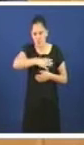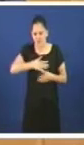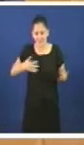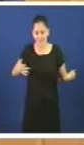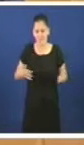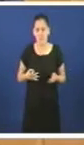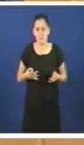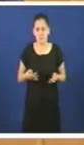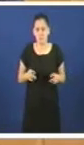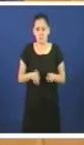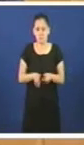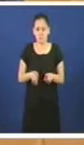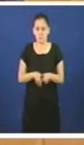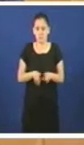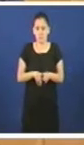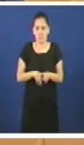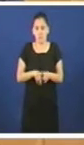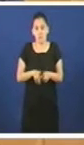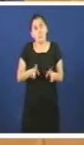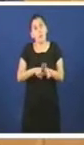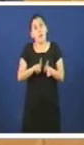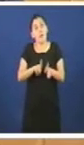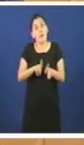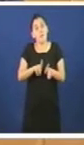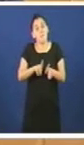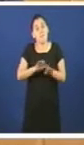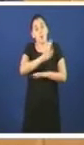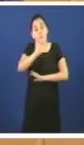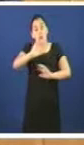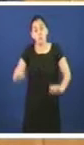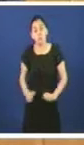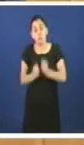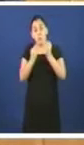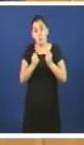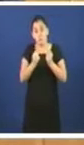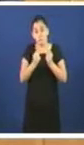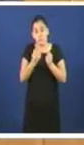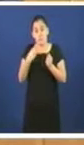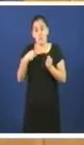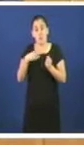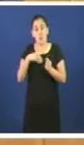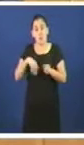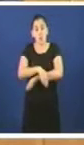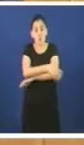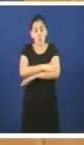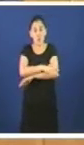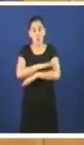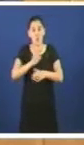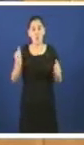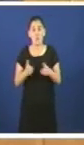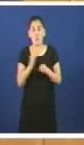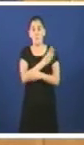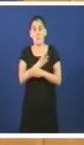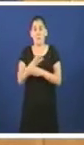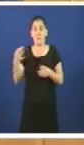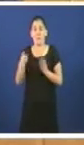probablemente tan revolucionario a este a estas alturas de historia de la humanidad como que o goberno do partido popular cumpla la